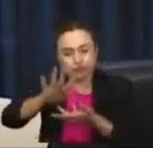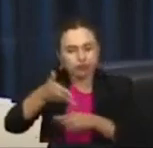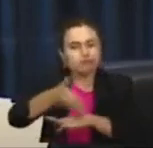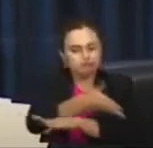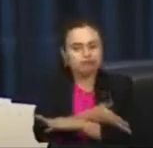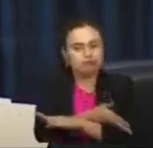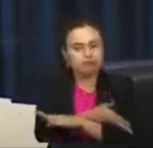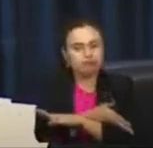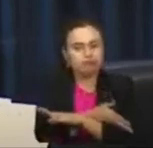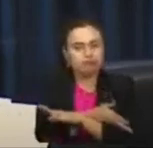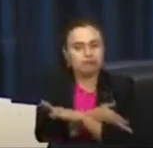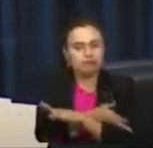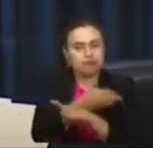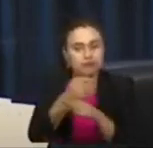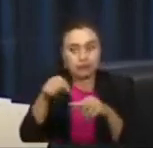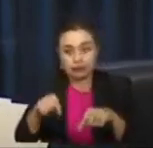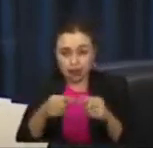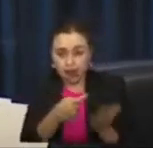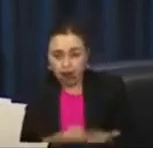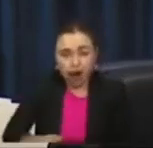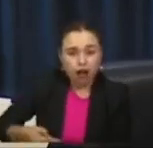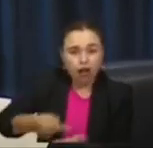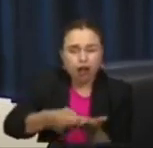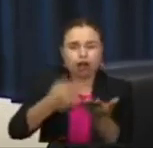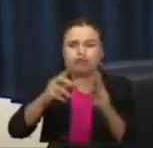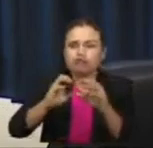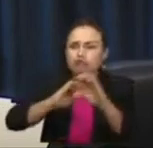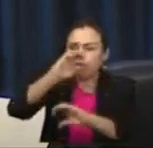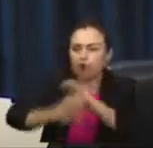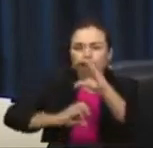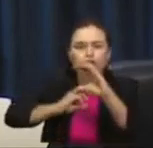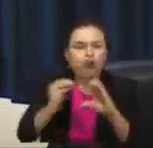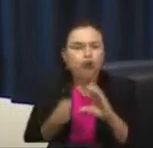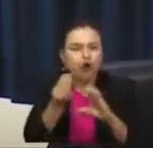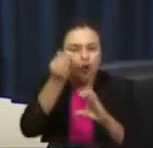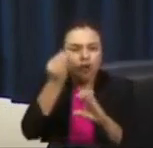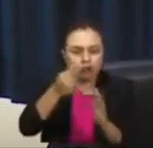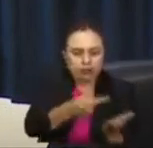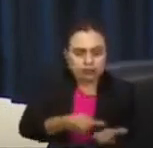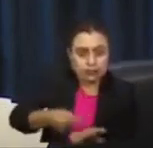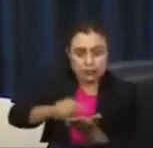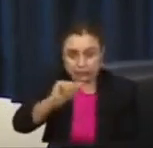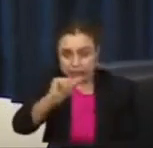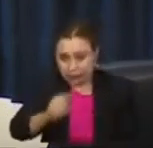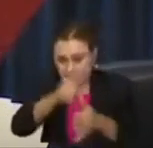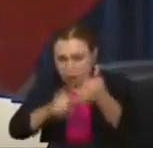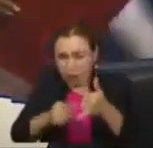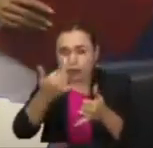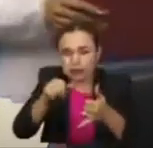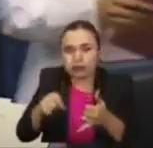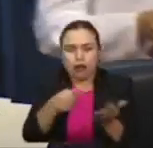y que llegó hasta un punto de culminación en el primer debate y que sin duda